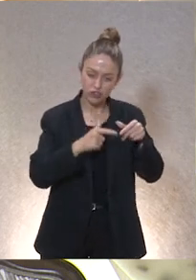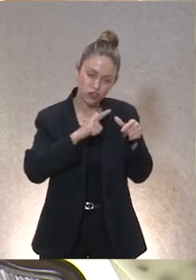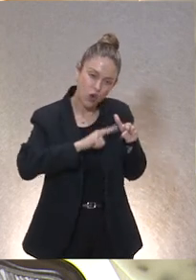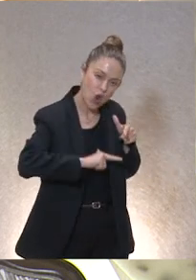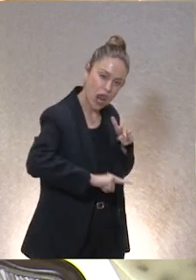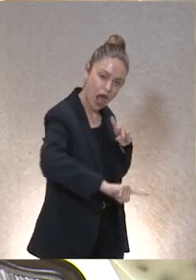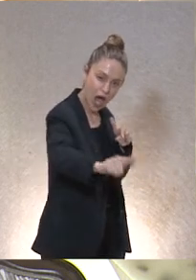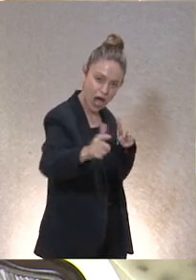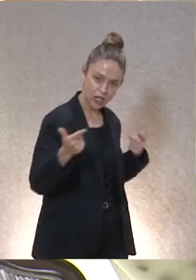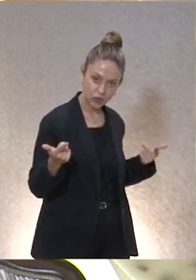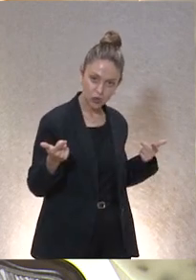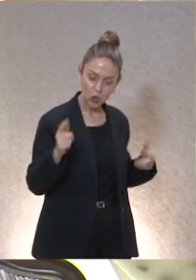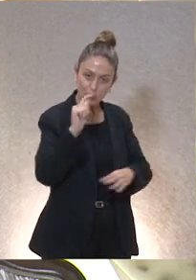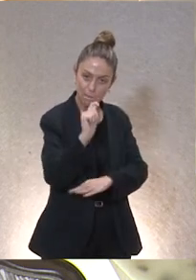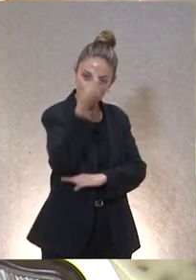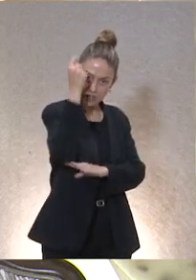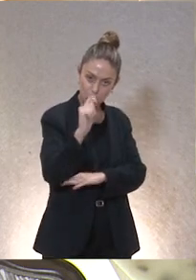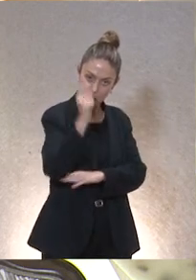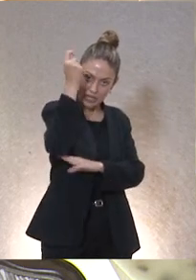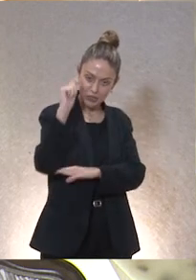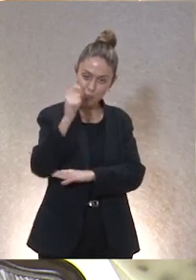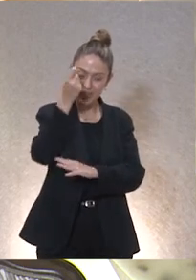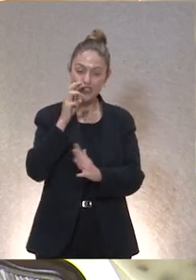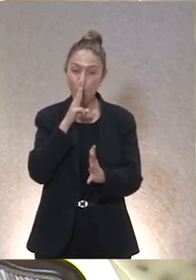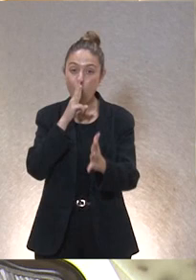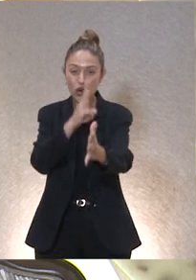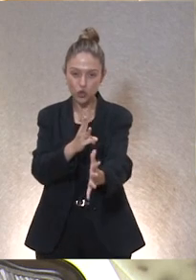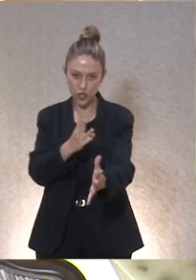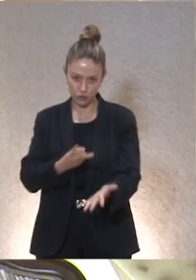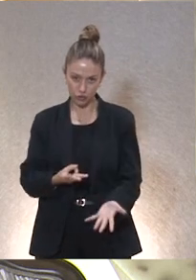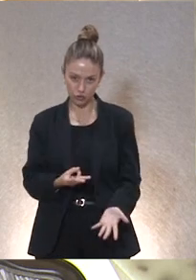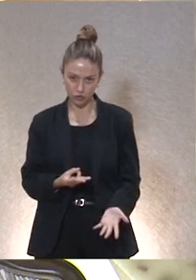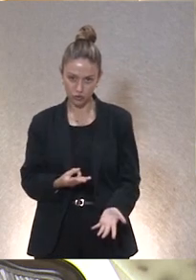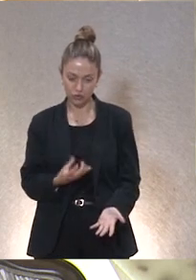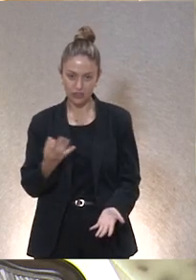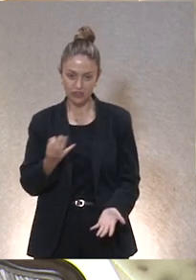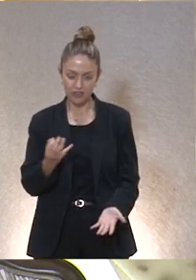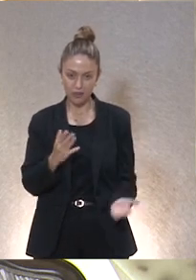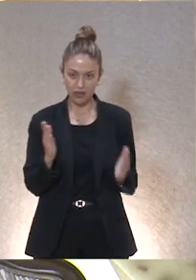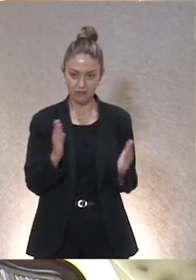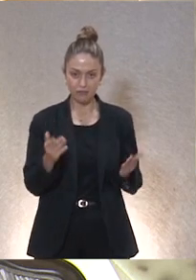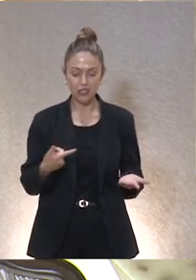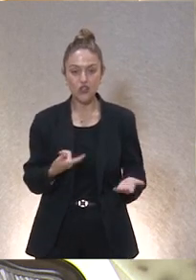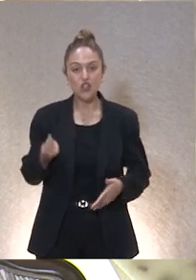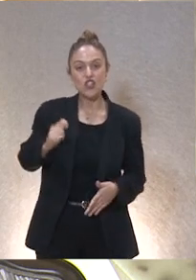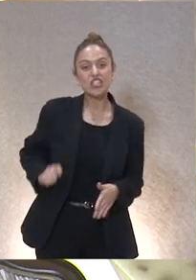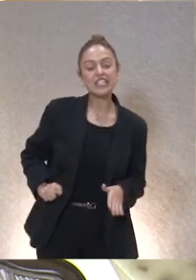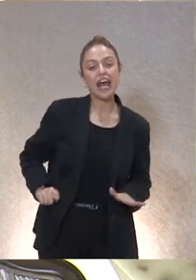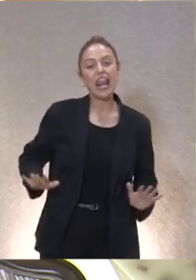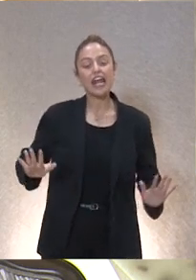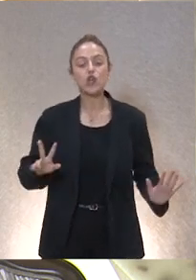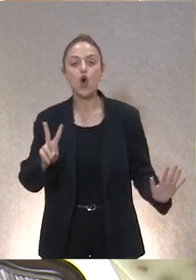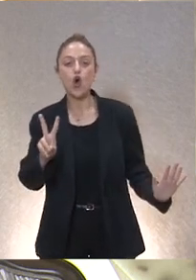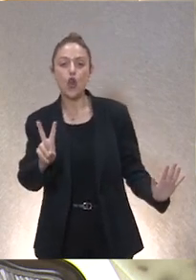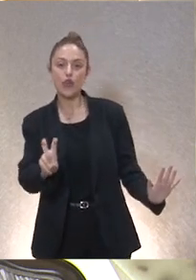los médicos por ejemplo tienen una inserción de 8 años pero les garantizan unos salarios decentes